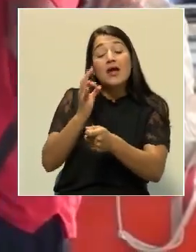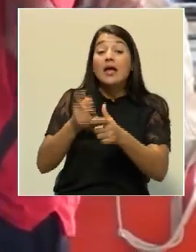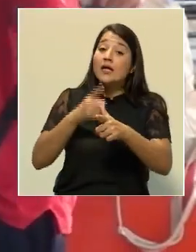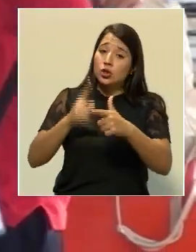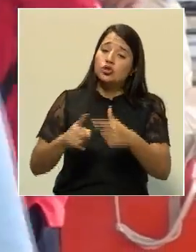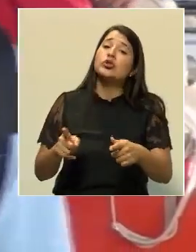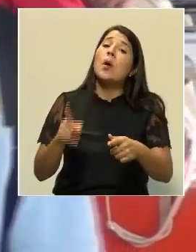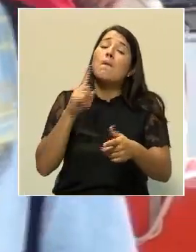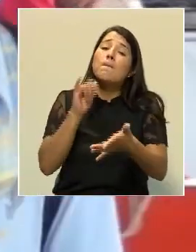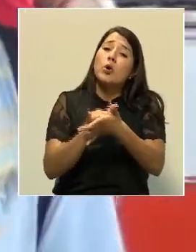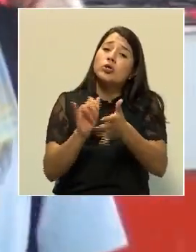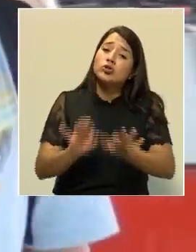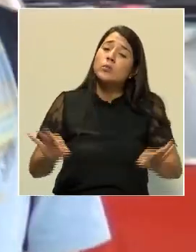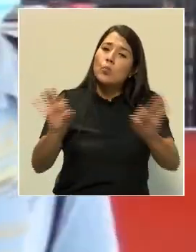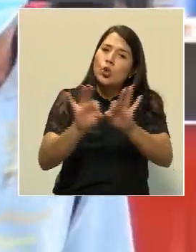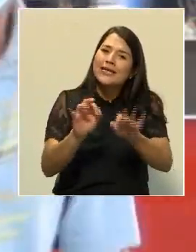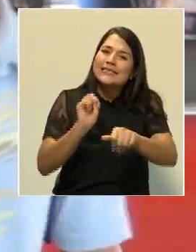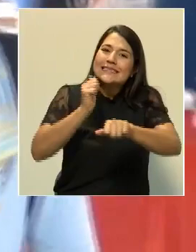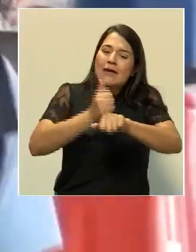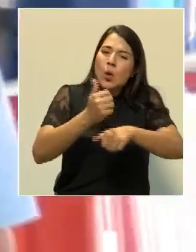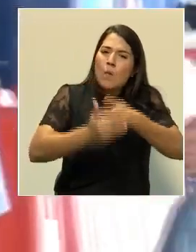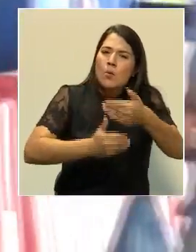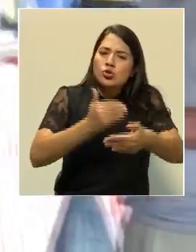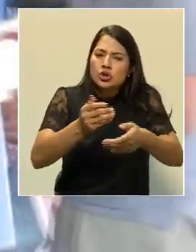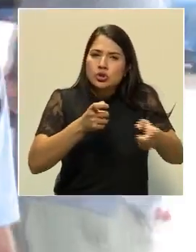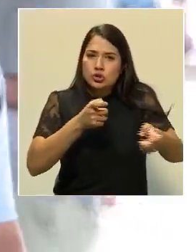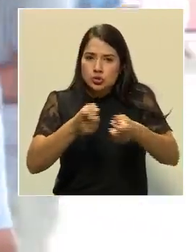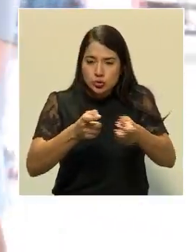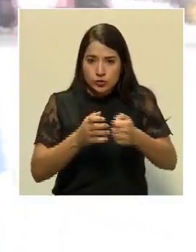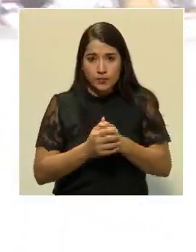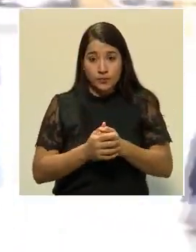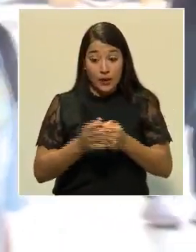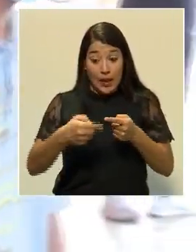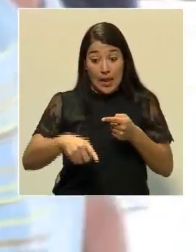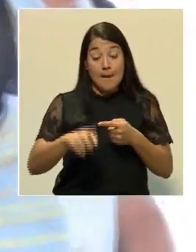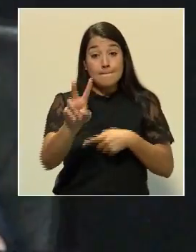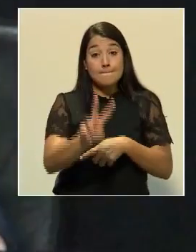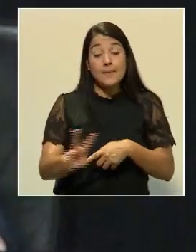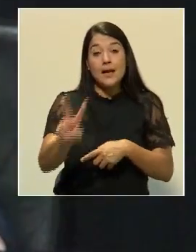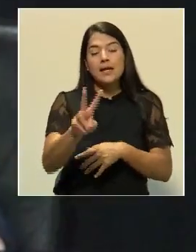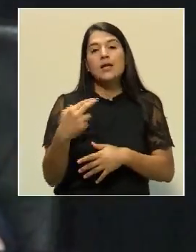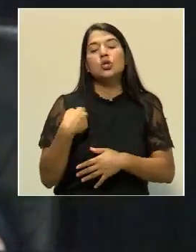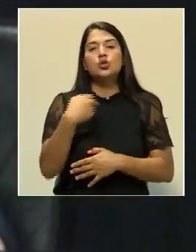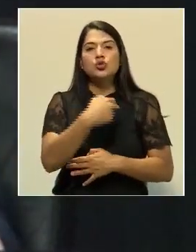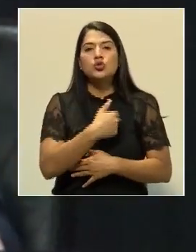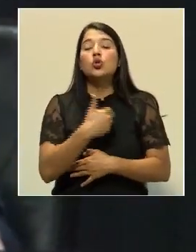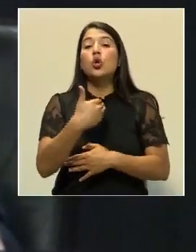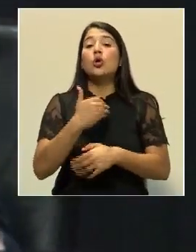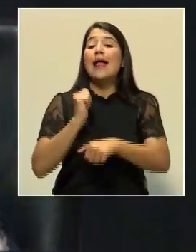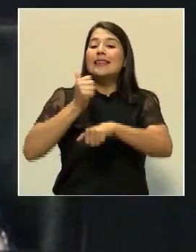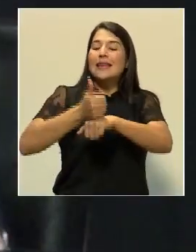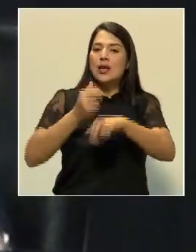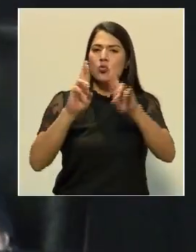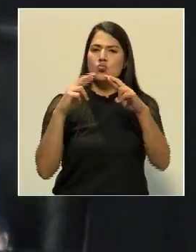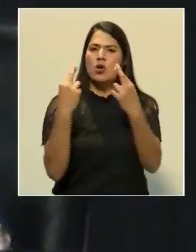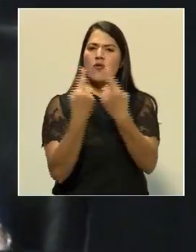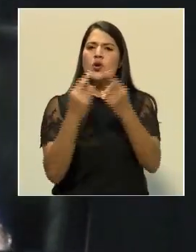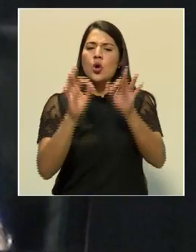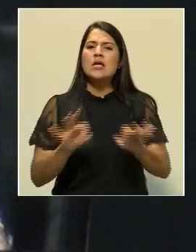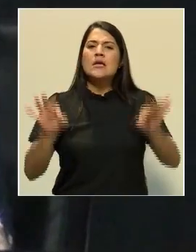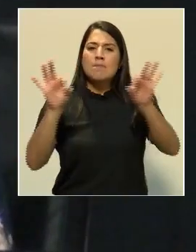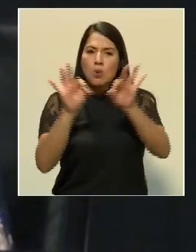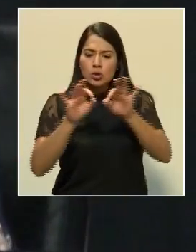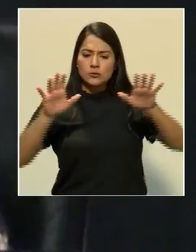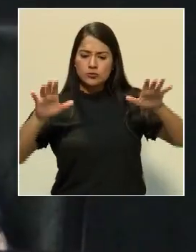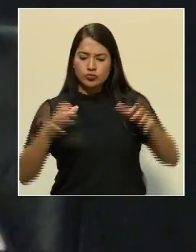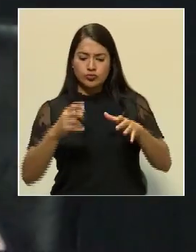es importante los protocolos. Dicho sea de paso, pues este viernes vamos a tener una comitiva importante de 10